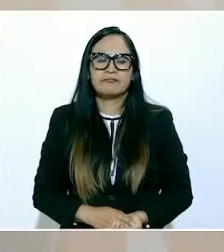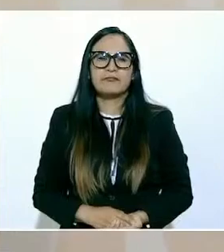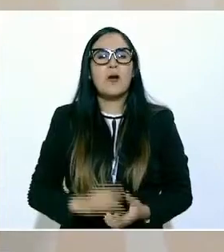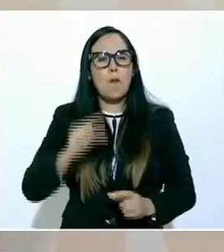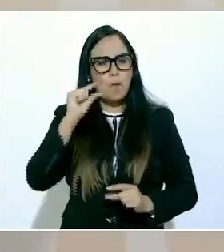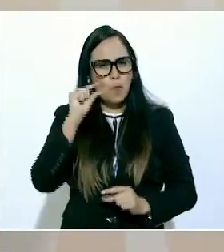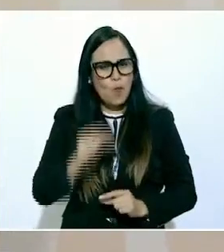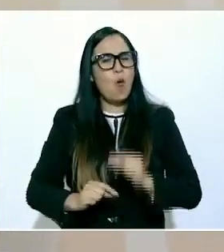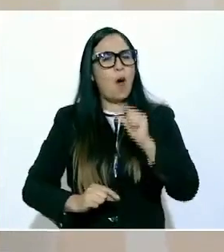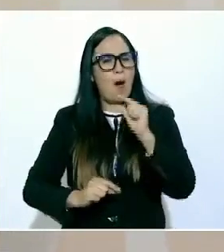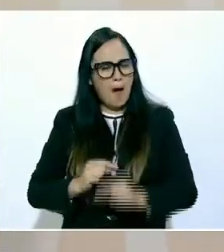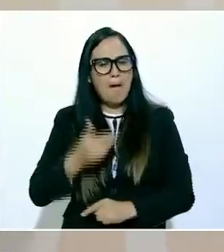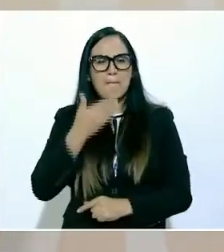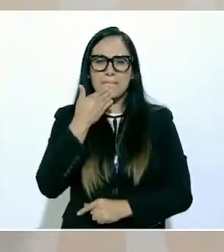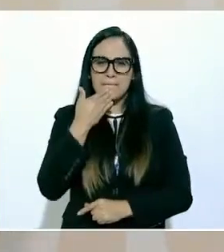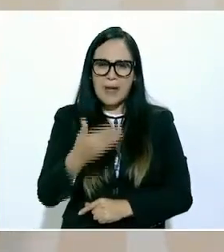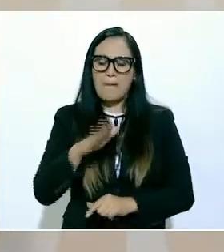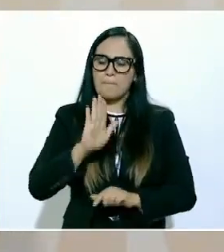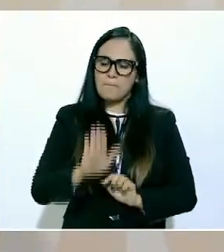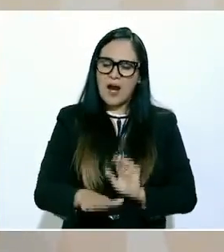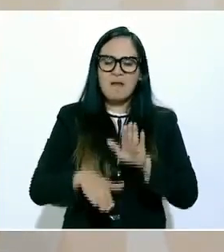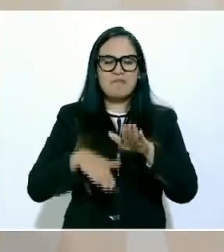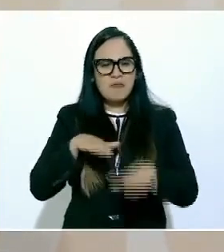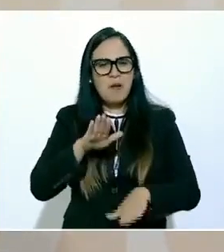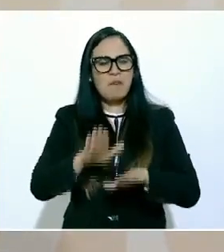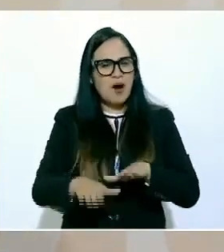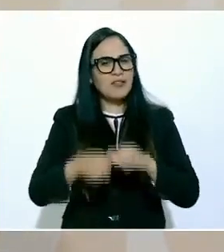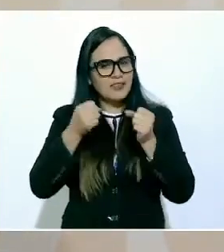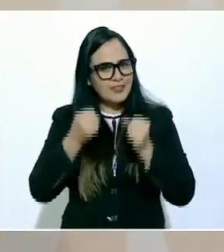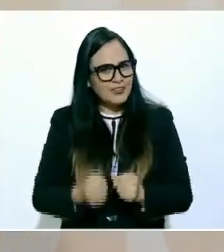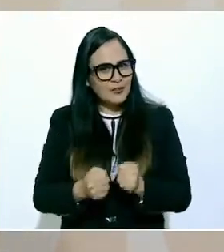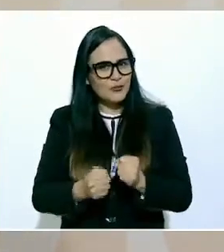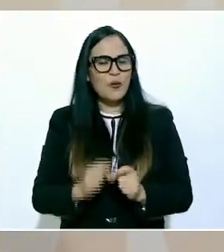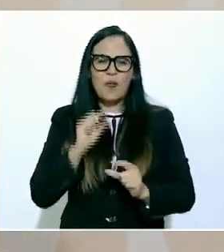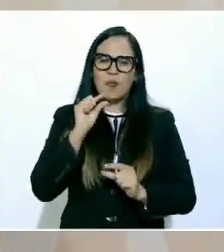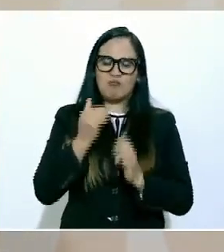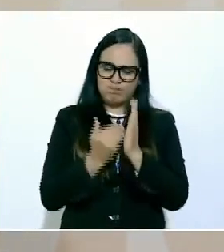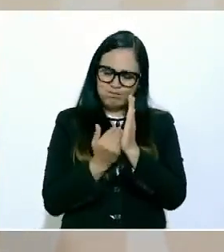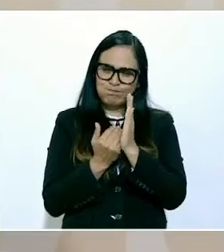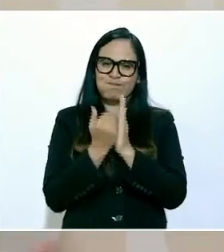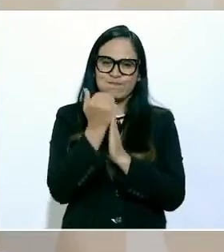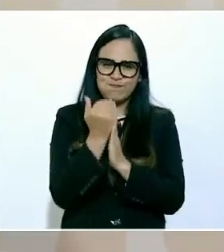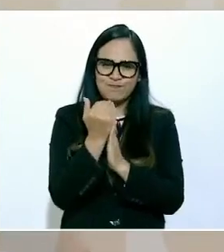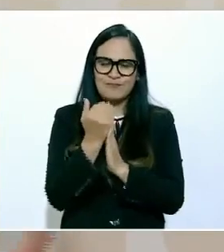caminando bien para llevar a cabo, para